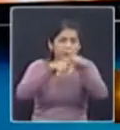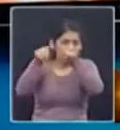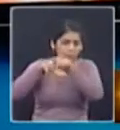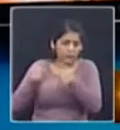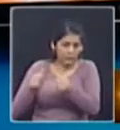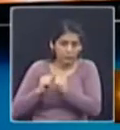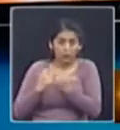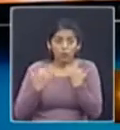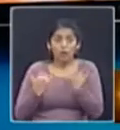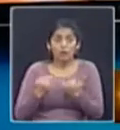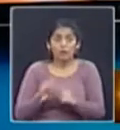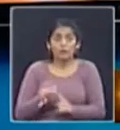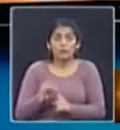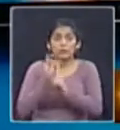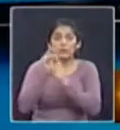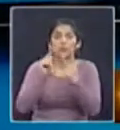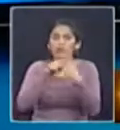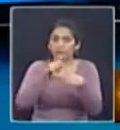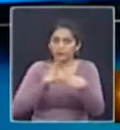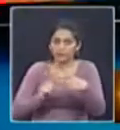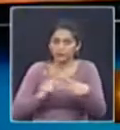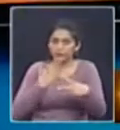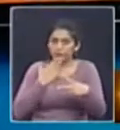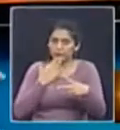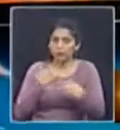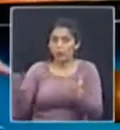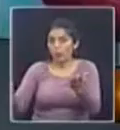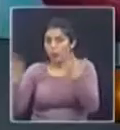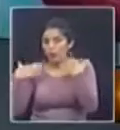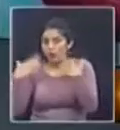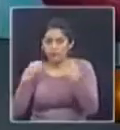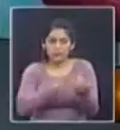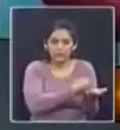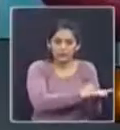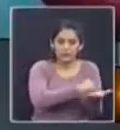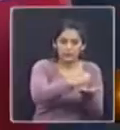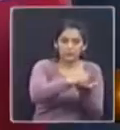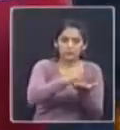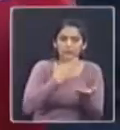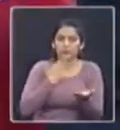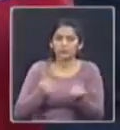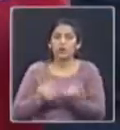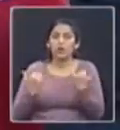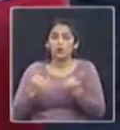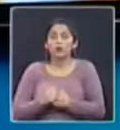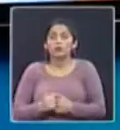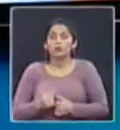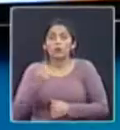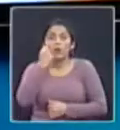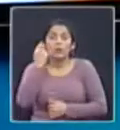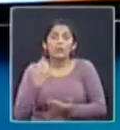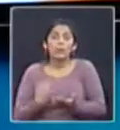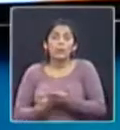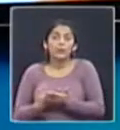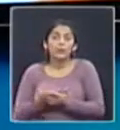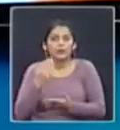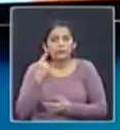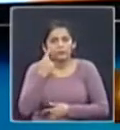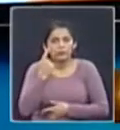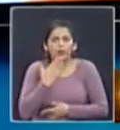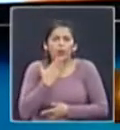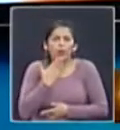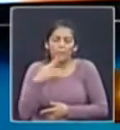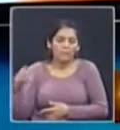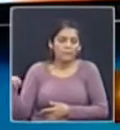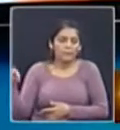de el puente que va a unir samborondón guayakí yo solo me prueba caminando por una cueva caminando el alcalde está el día de mañana